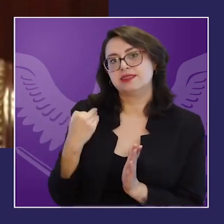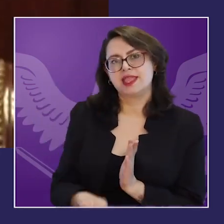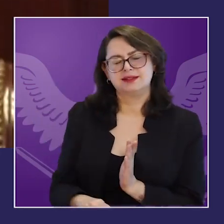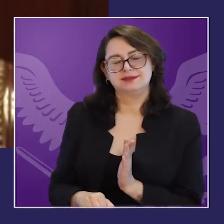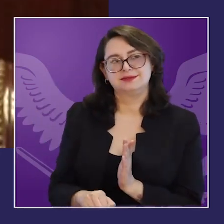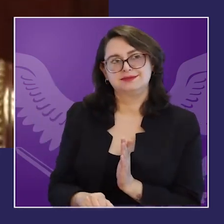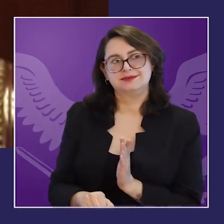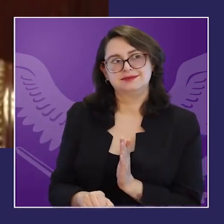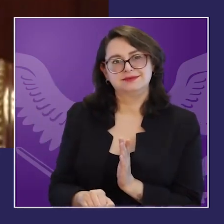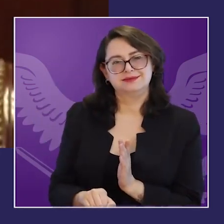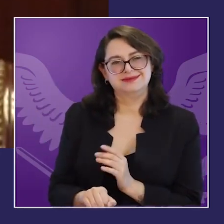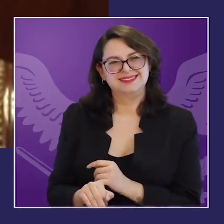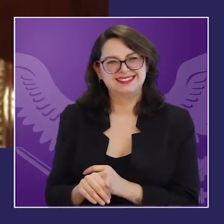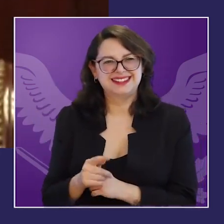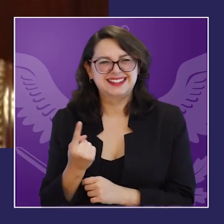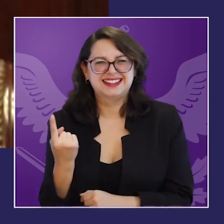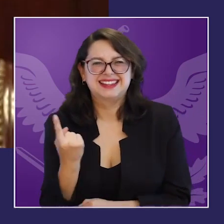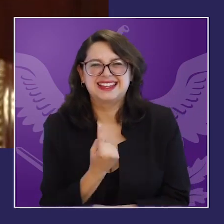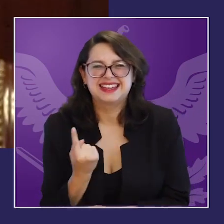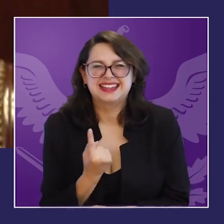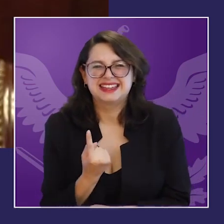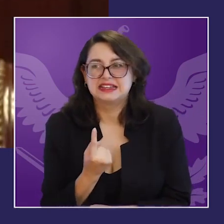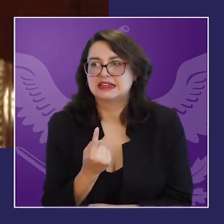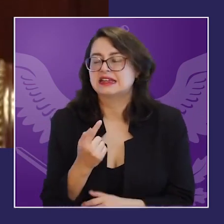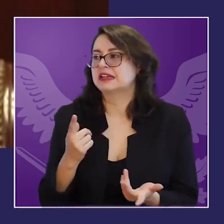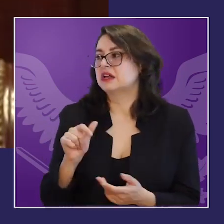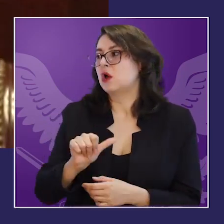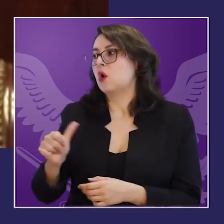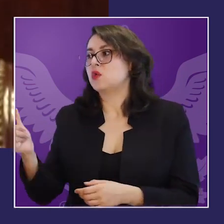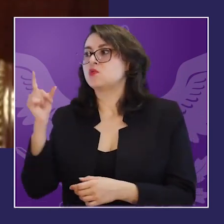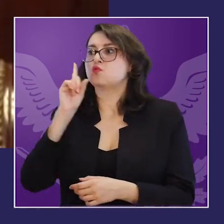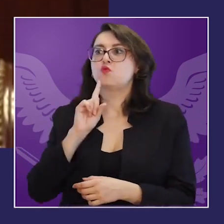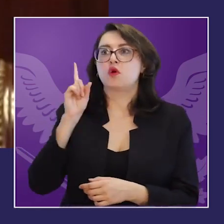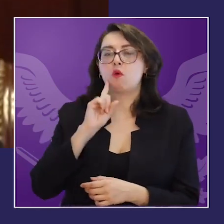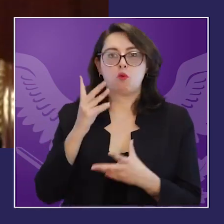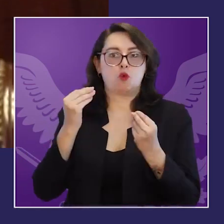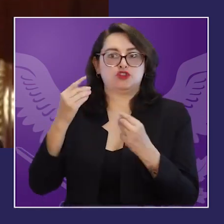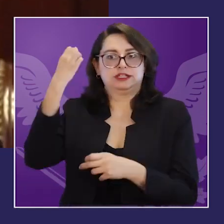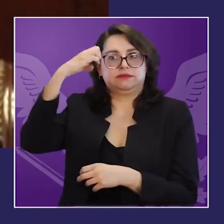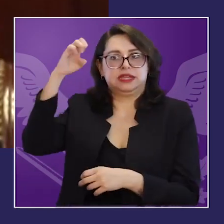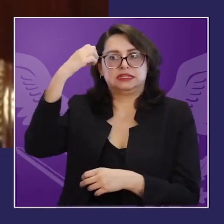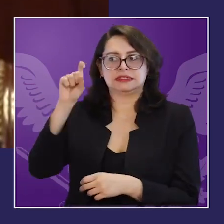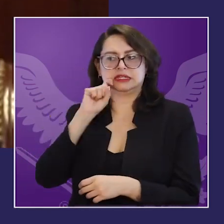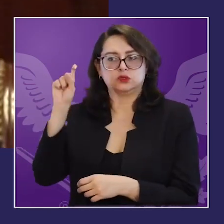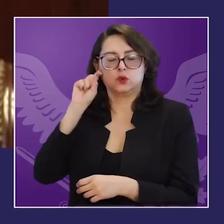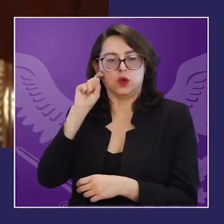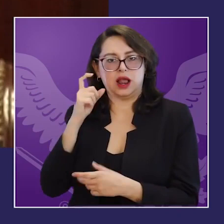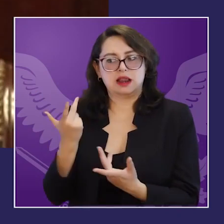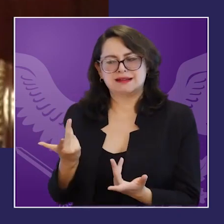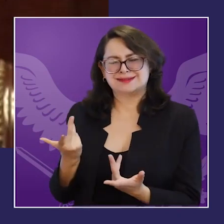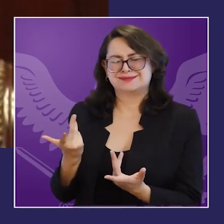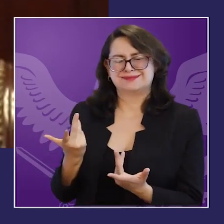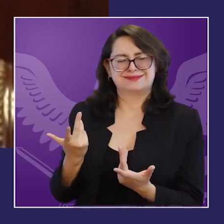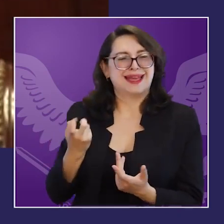pero eso no es una sentencia reparadora. Entonces, a las feministas y a las abogadas feministas y penalistas se